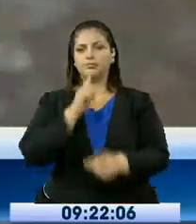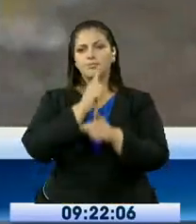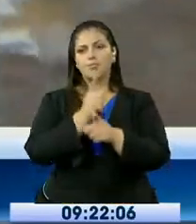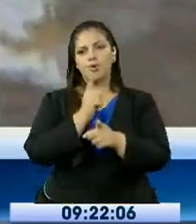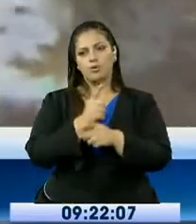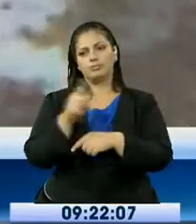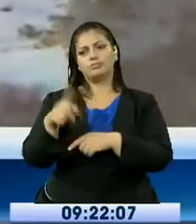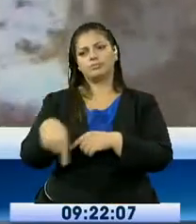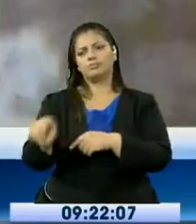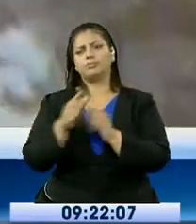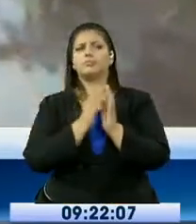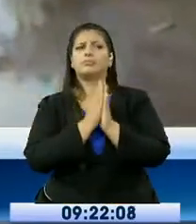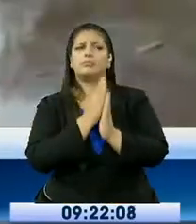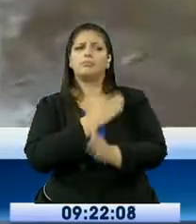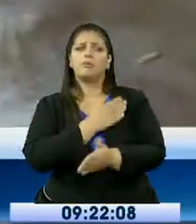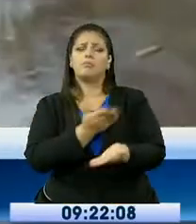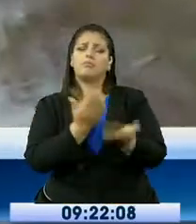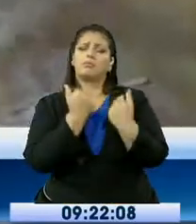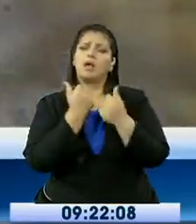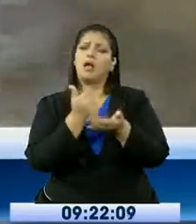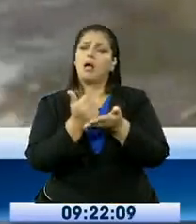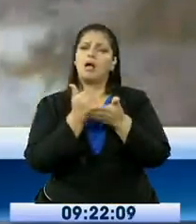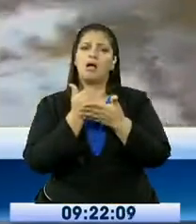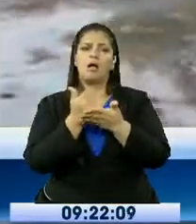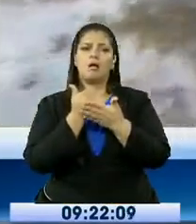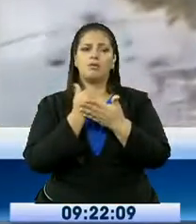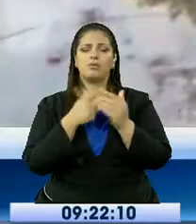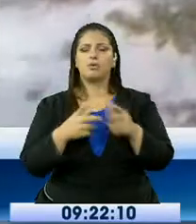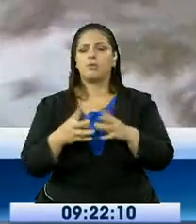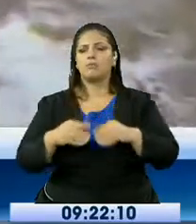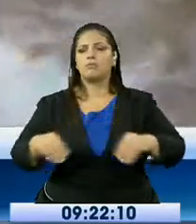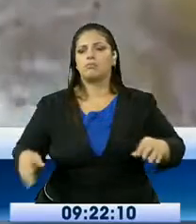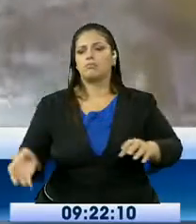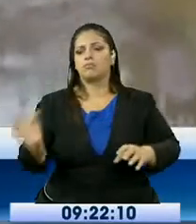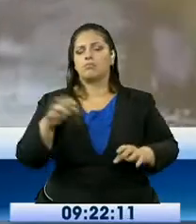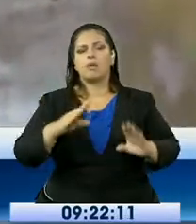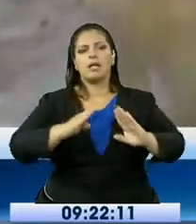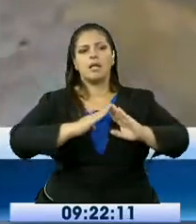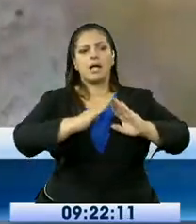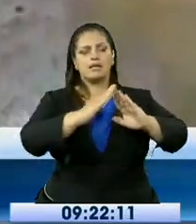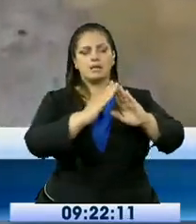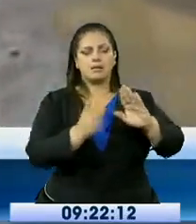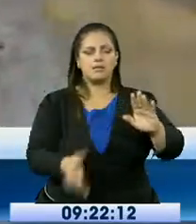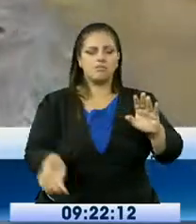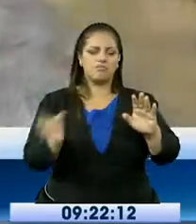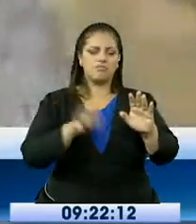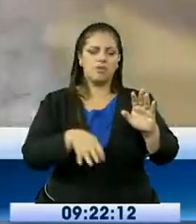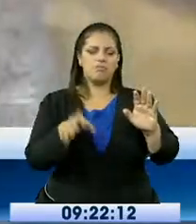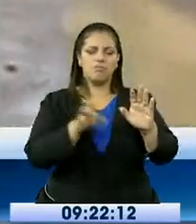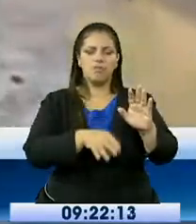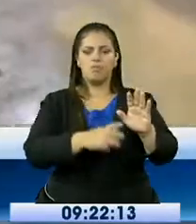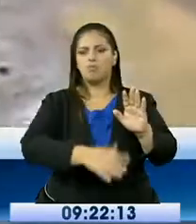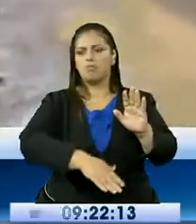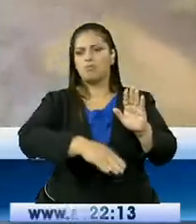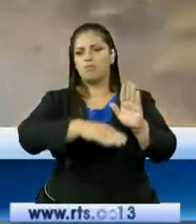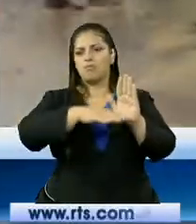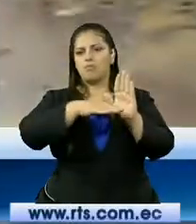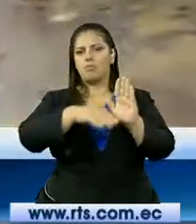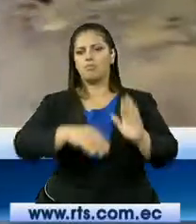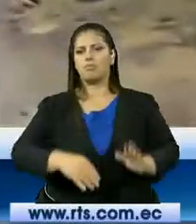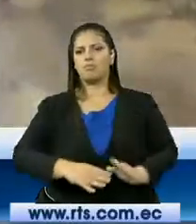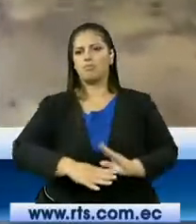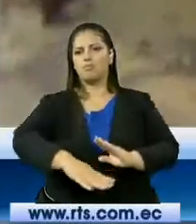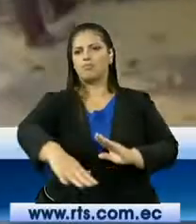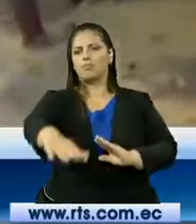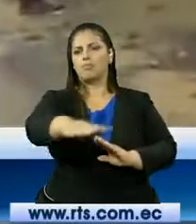solicitan de pronto ayuda para el relleno que requieren en sus domicilios. Evidentemente estamos